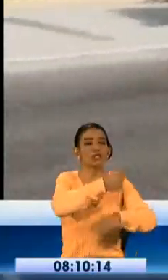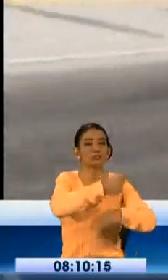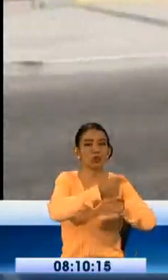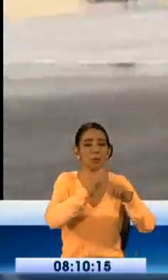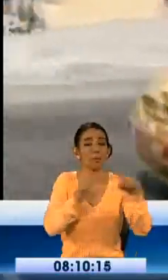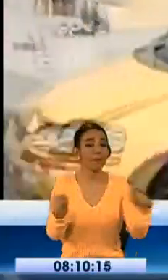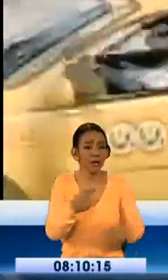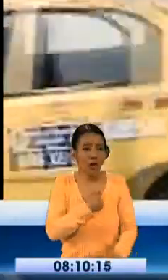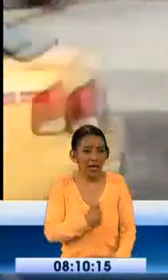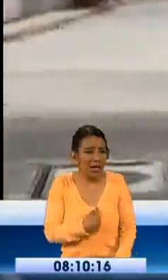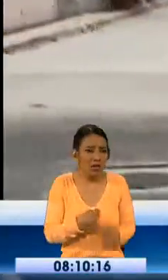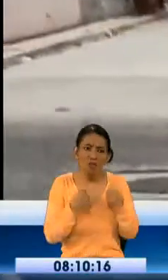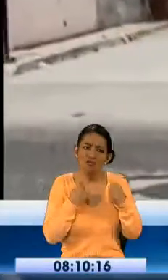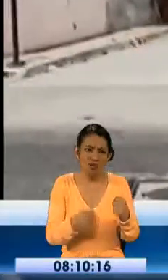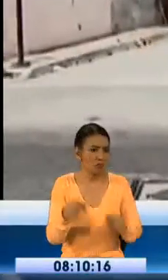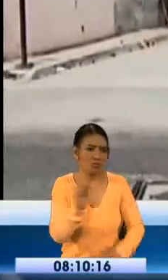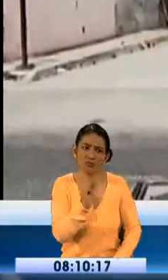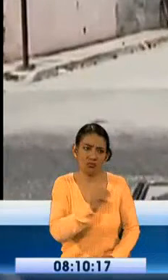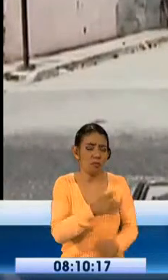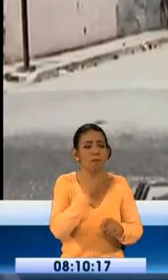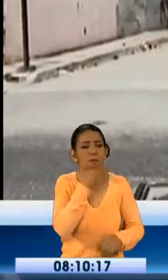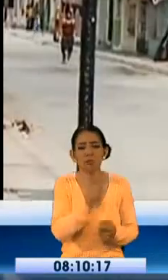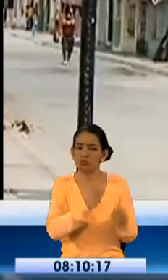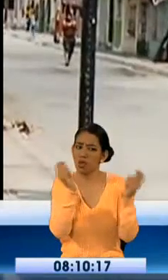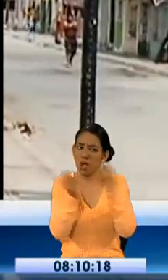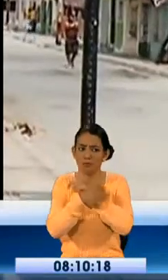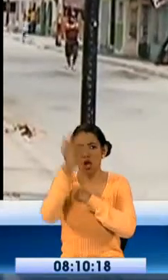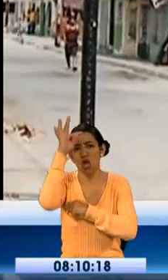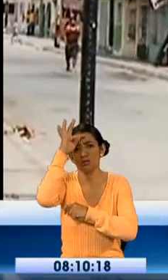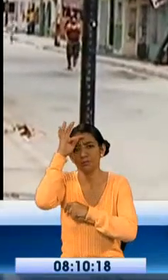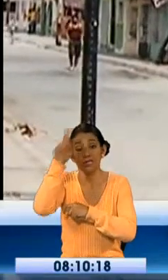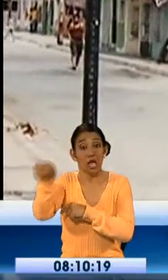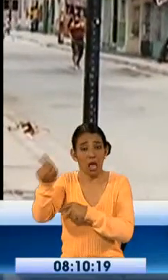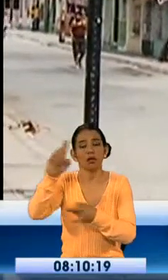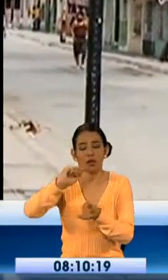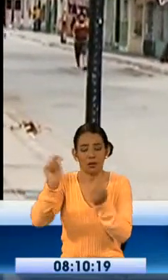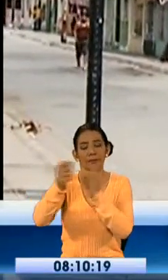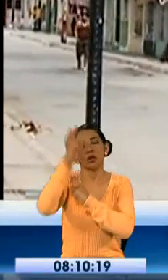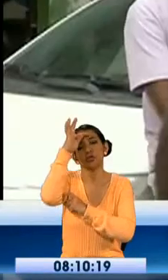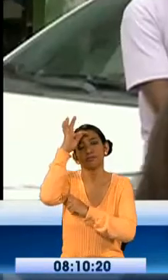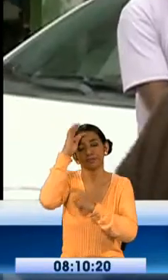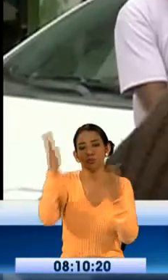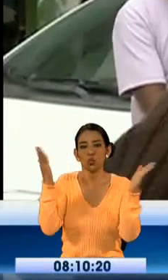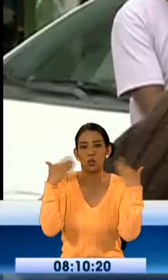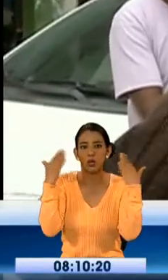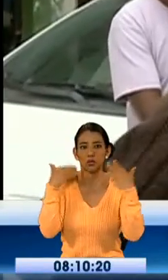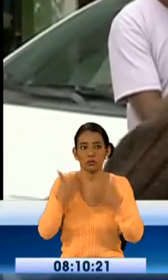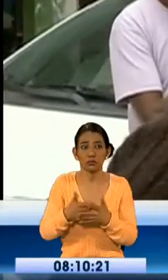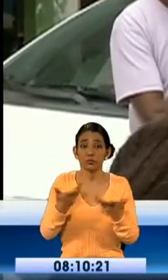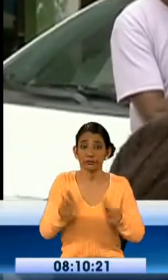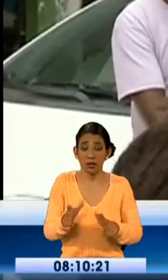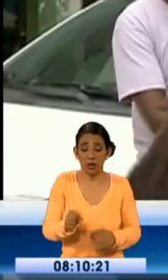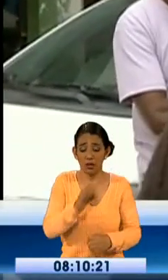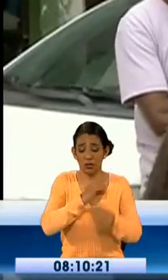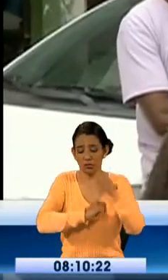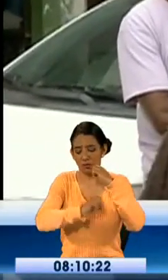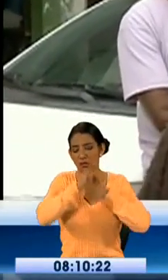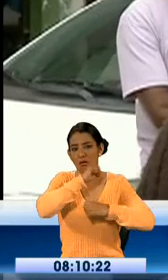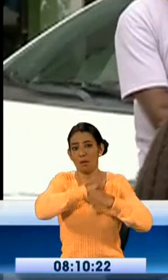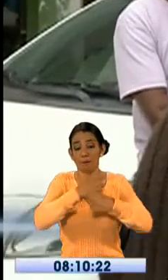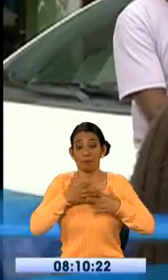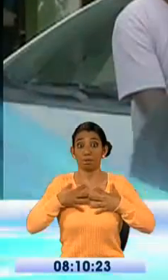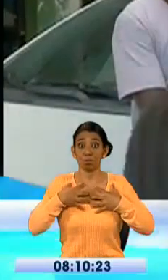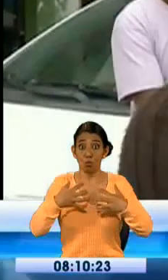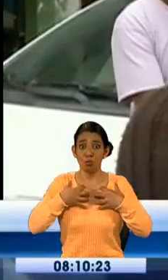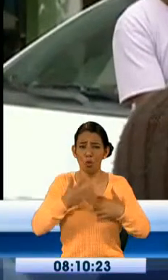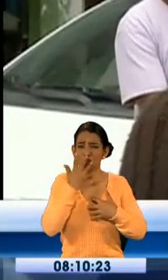de heridas comprometedoras, fue derivada hasta el hospital Guayaquil. A ella le pusieron un tubo de drenaje porque le comprometió el pulmón,